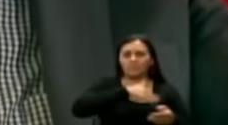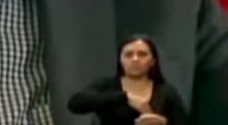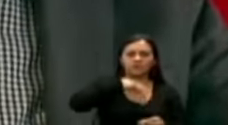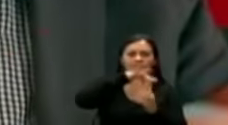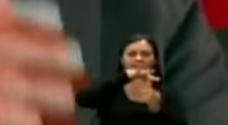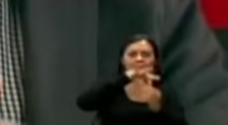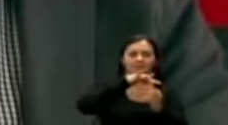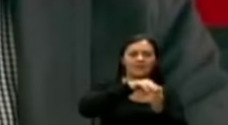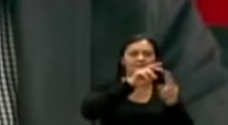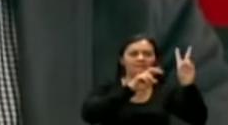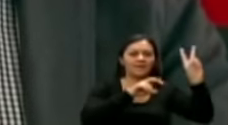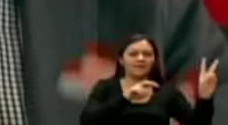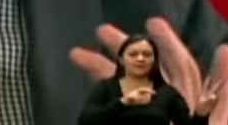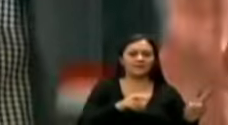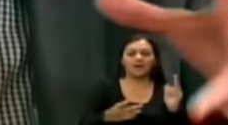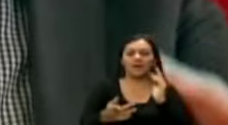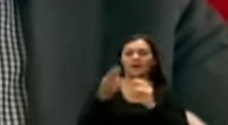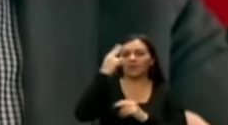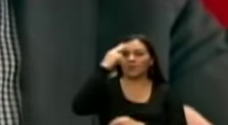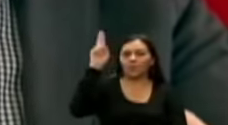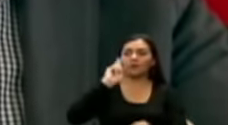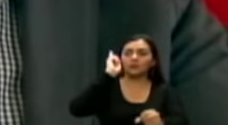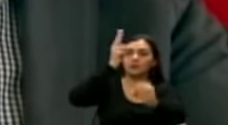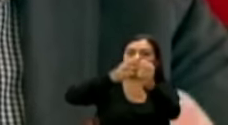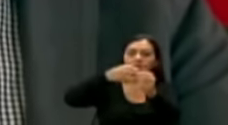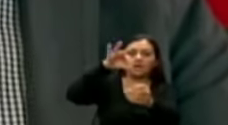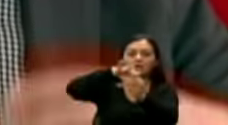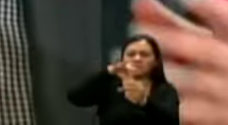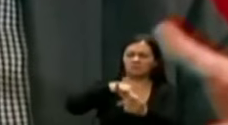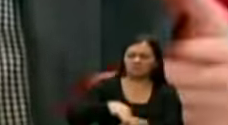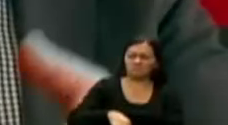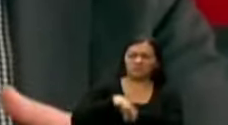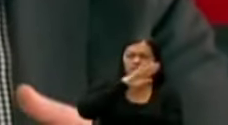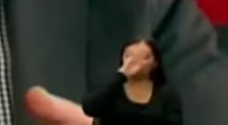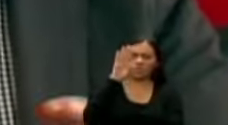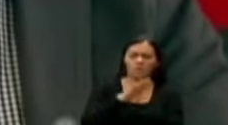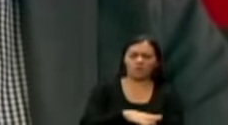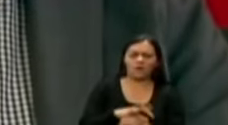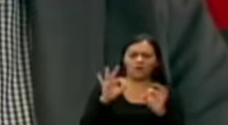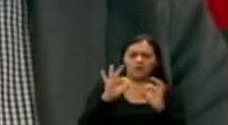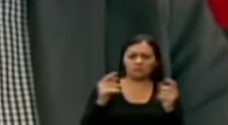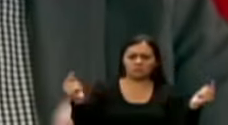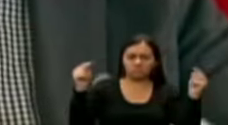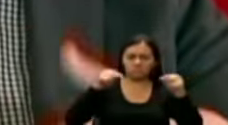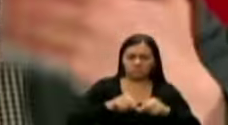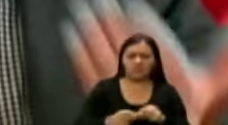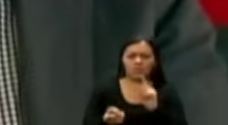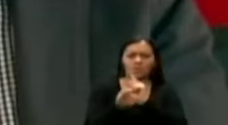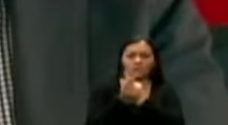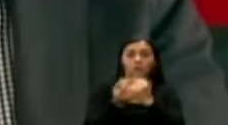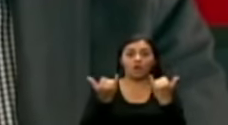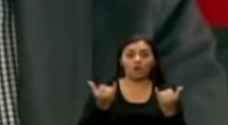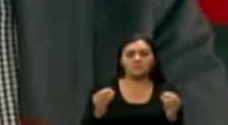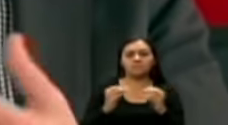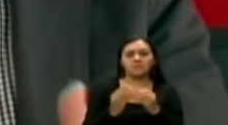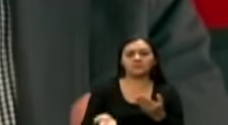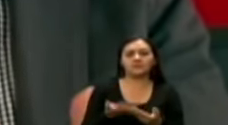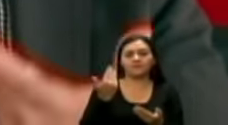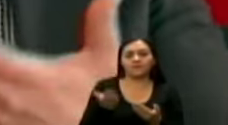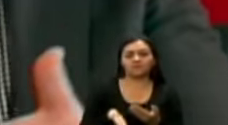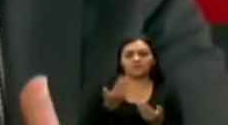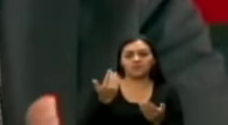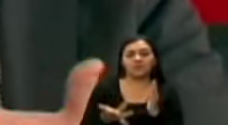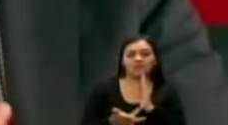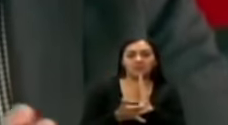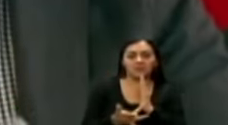en Venezuela o en Uruguay para asistir al proceso electoral o asistir a jornadas como estas. Esto hoy es mucho más fácil, técnicamente